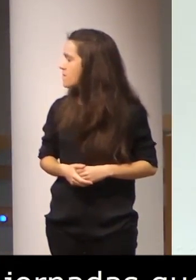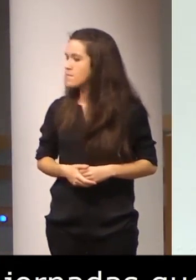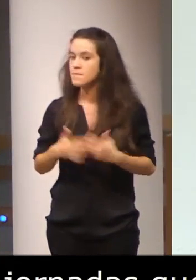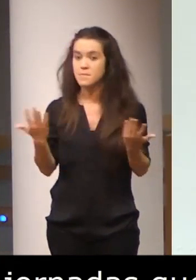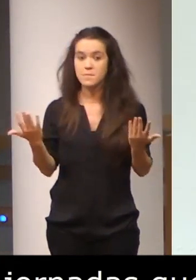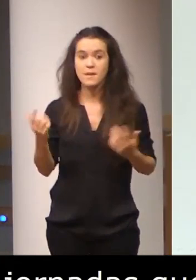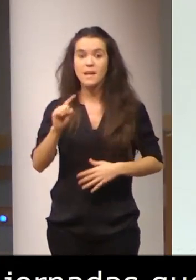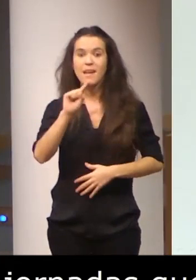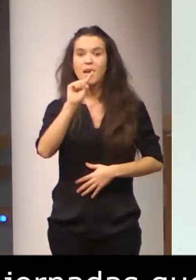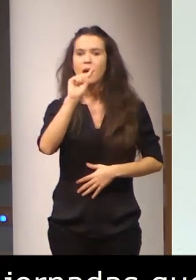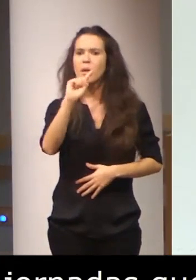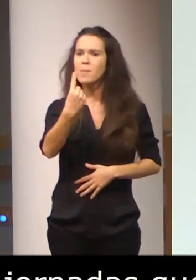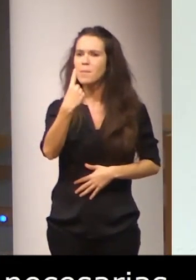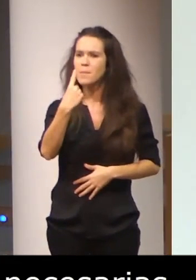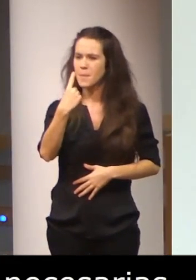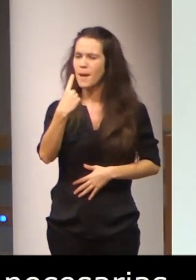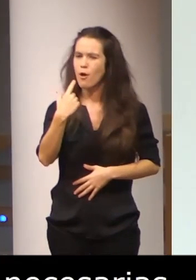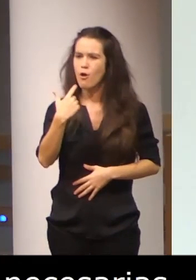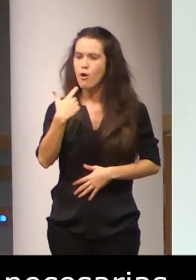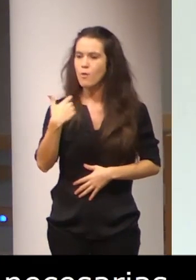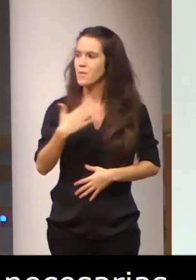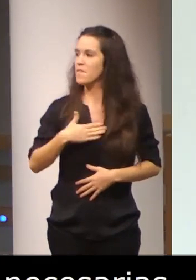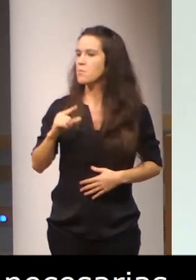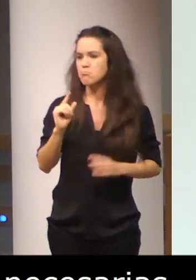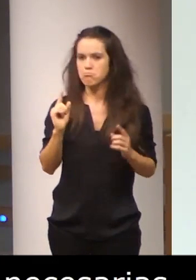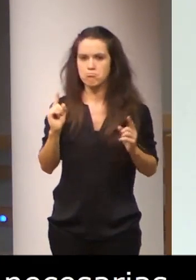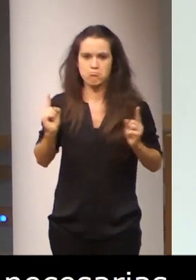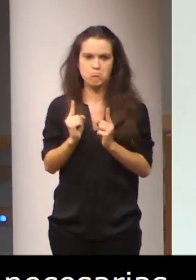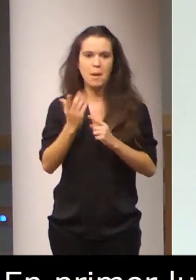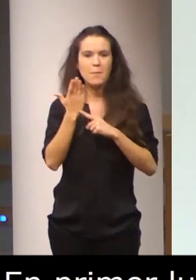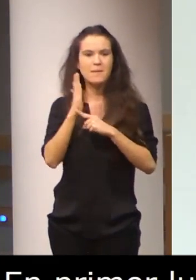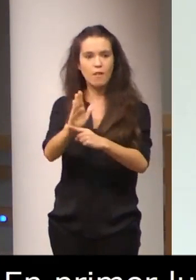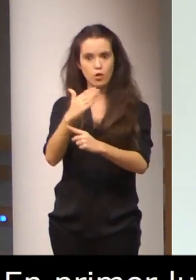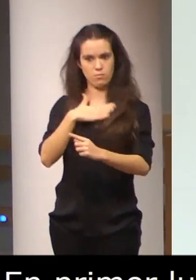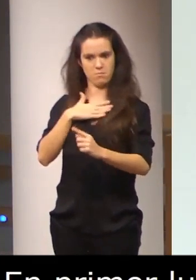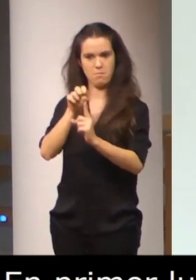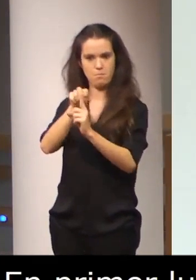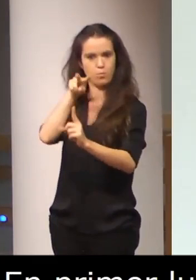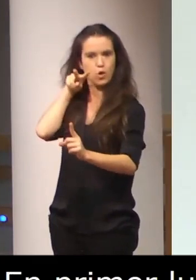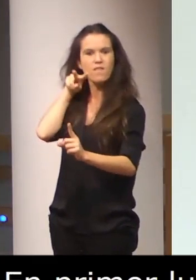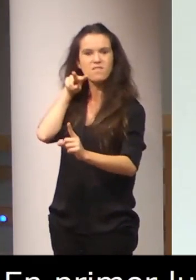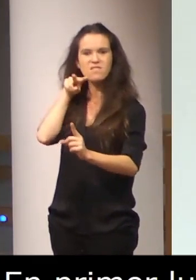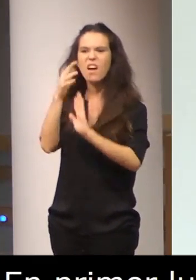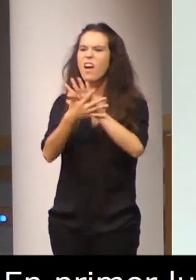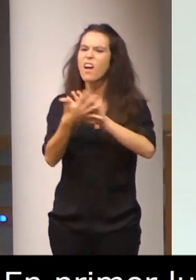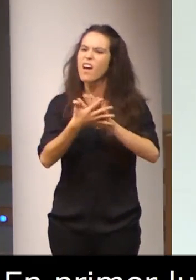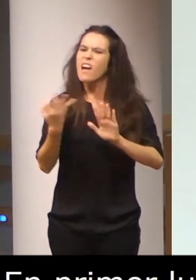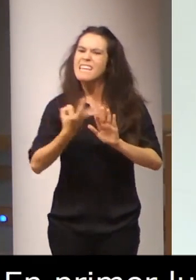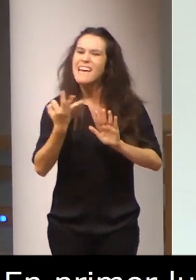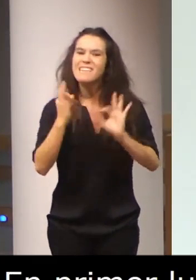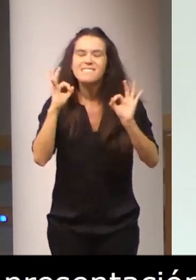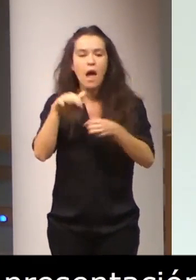En primer lugar, quería hacer una pequeña presentación de la visión que tengo yo de lo que es la lengua de signos en el